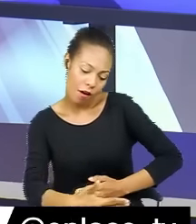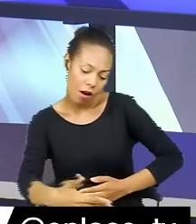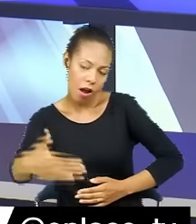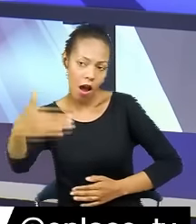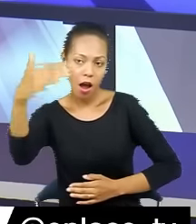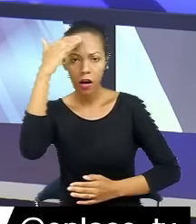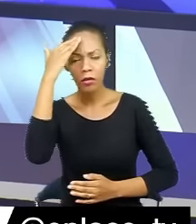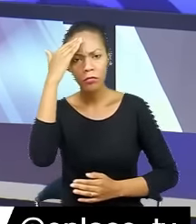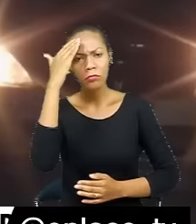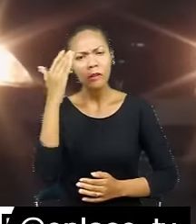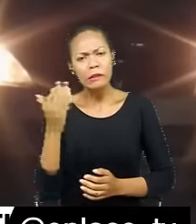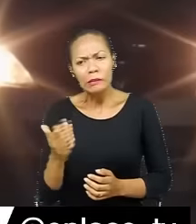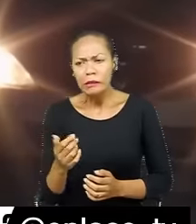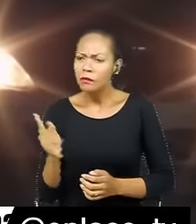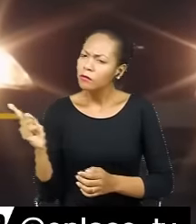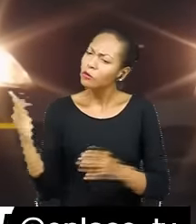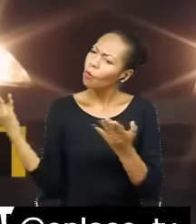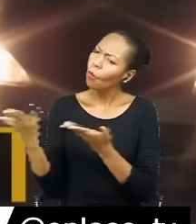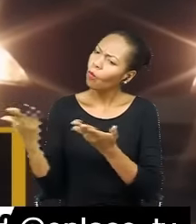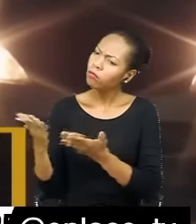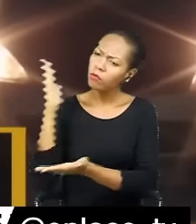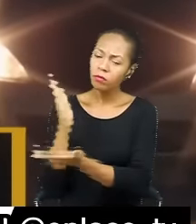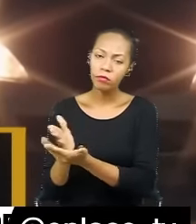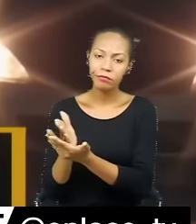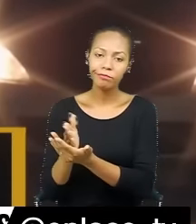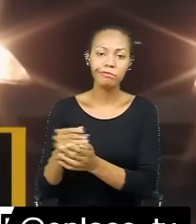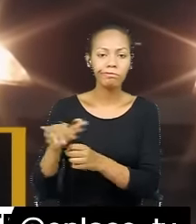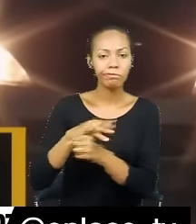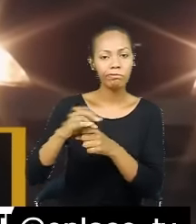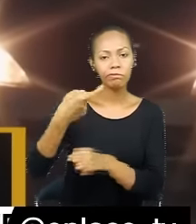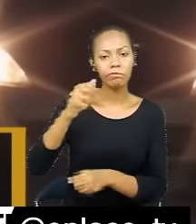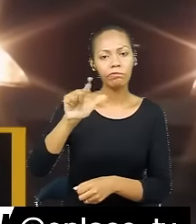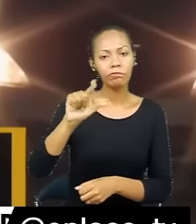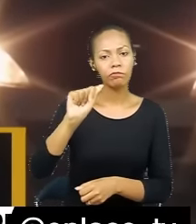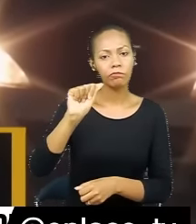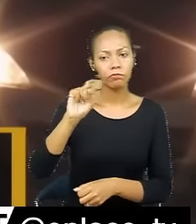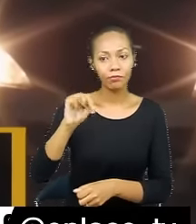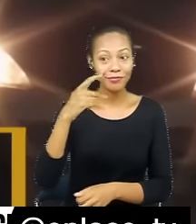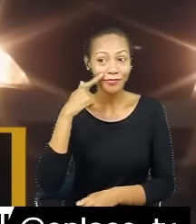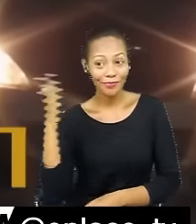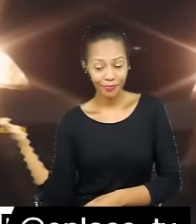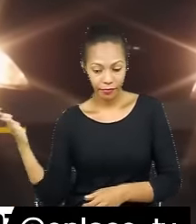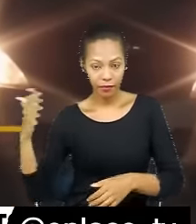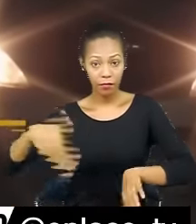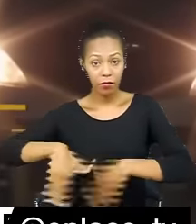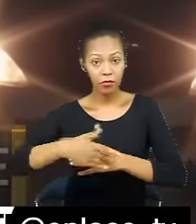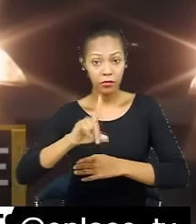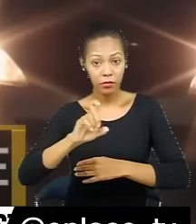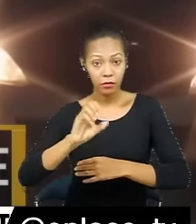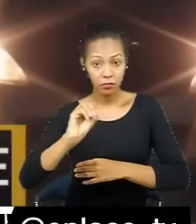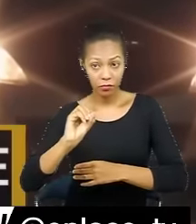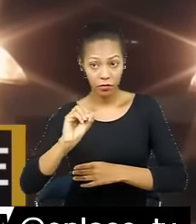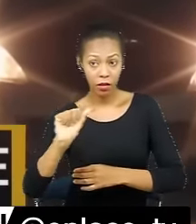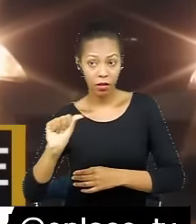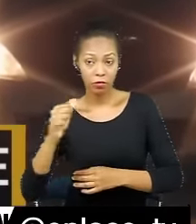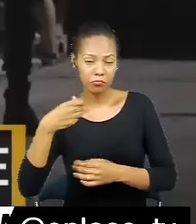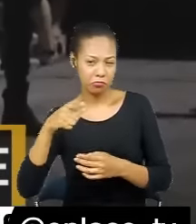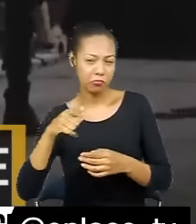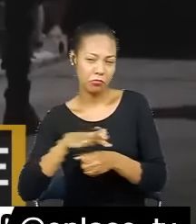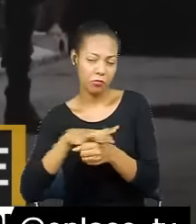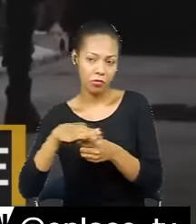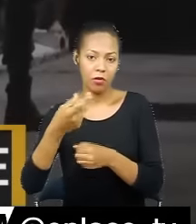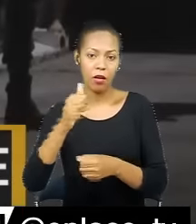Galán. Eran las 7:30 de la noche y en esta calle, la 60A entre carreras 18 y 19 del barrio Galán,